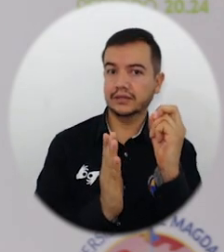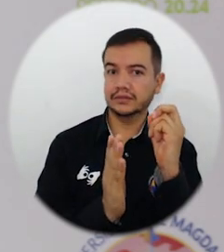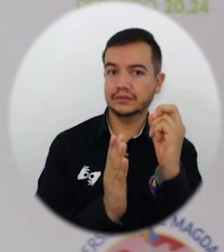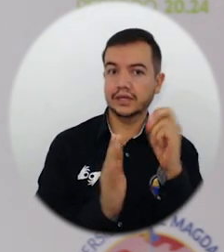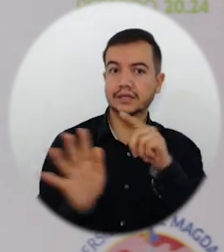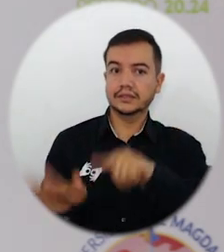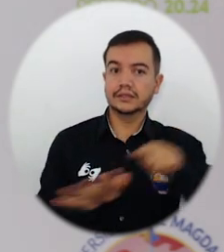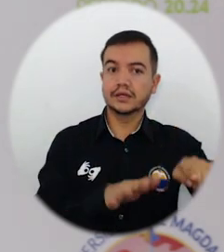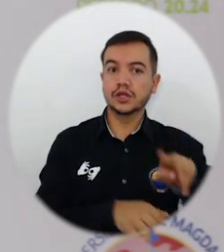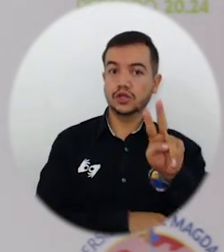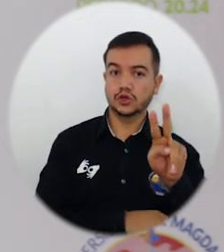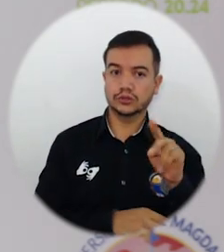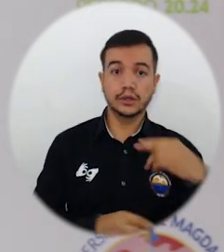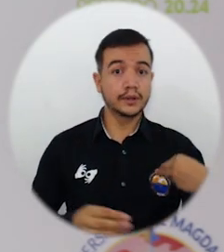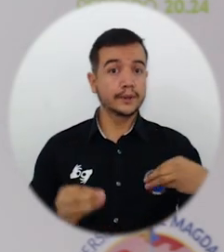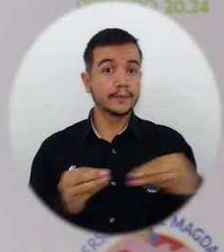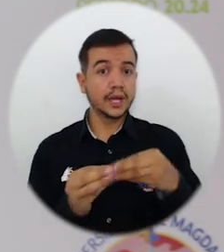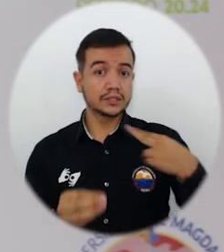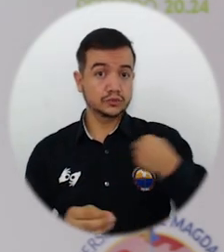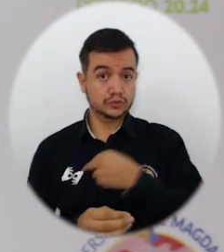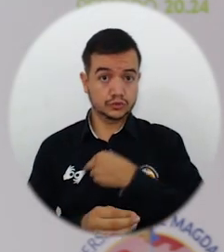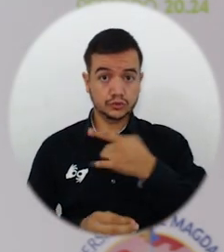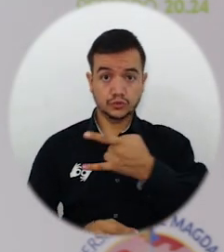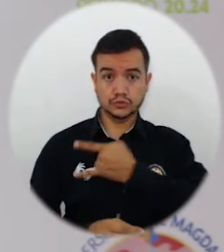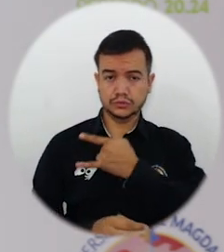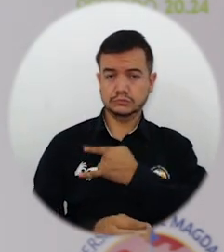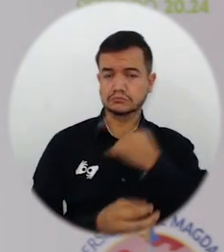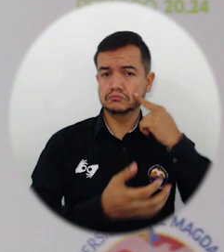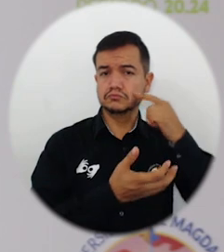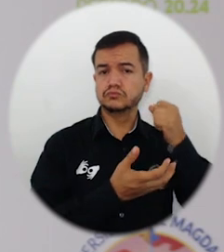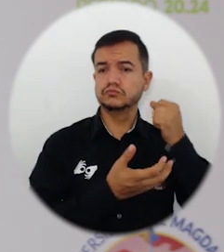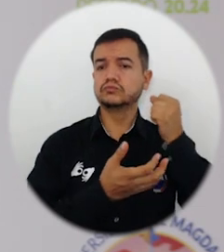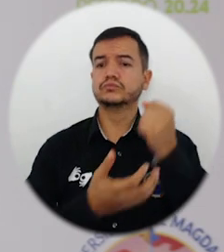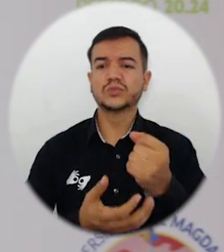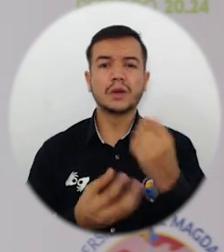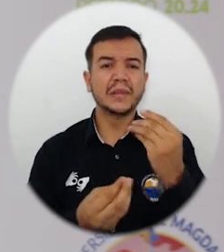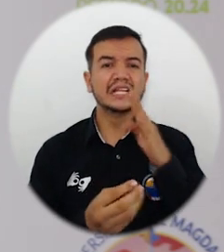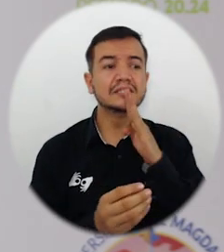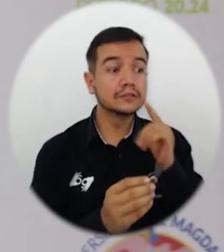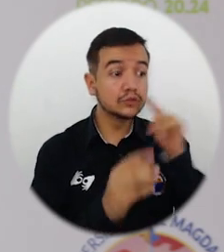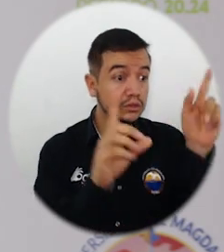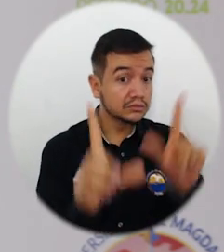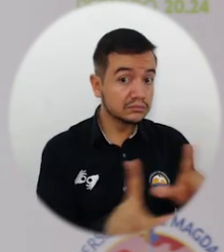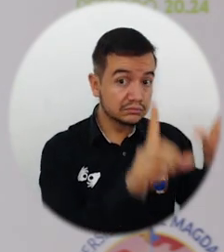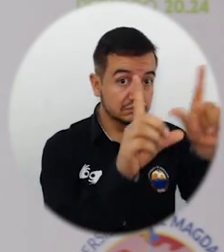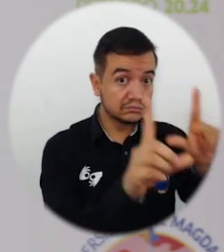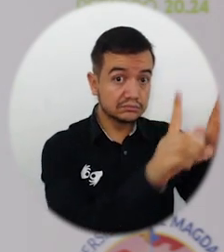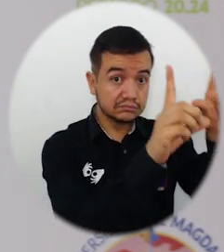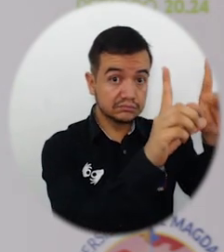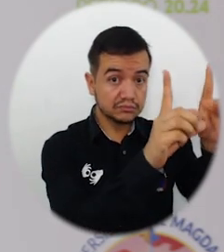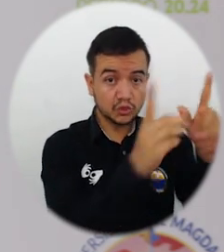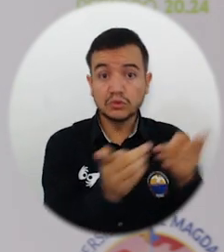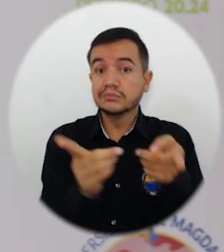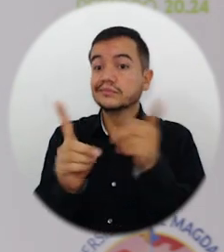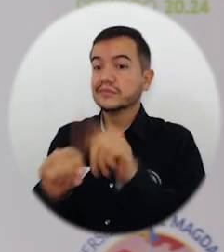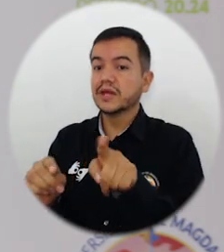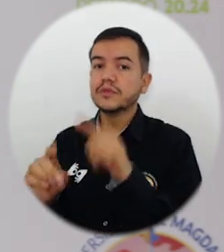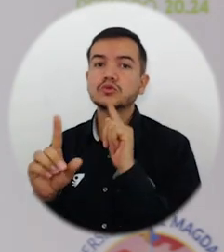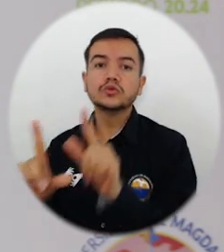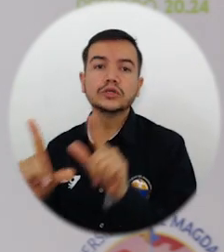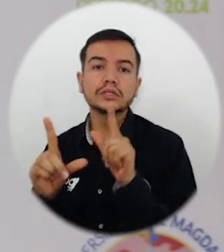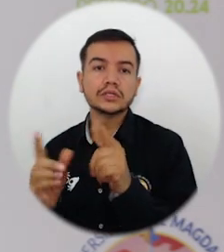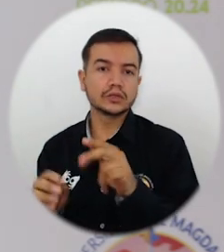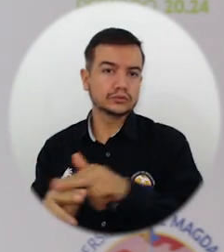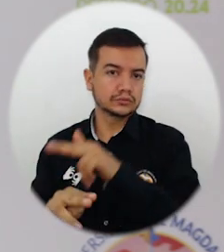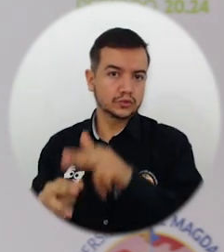incluyendo un aporte de la universidad, ¿cierto?, para no solamente los estudiantes de posgrado, sino de pregrado presencial y a